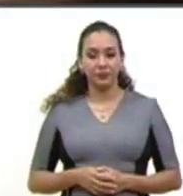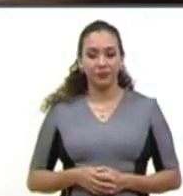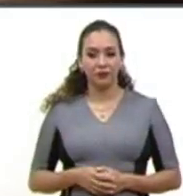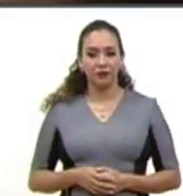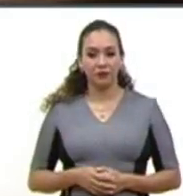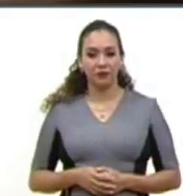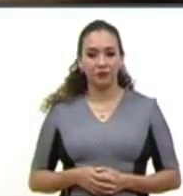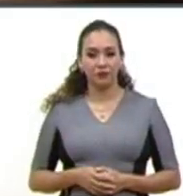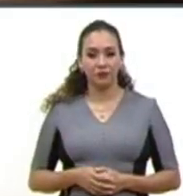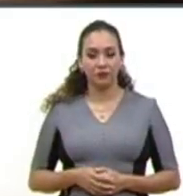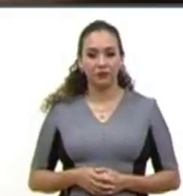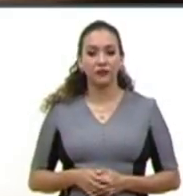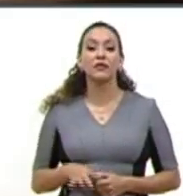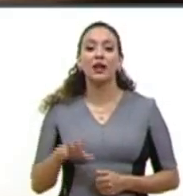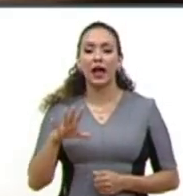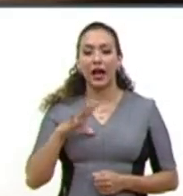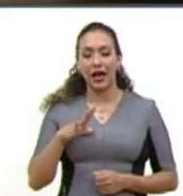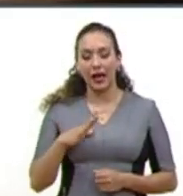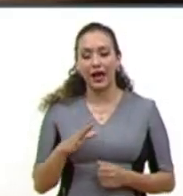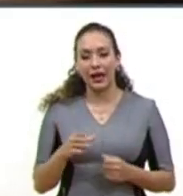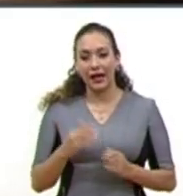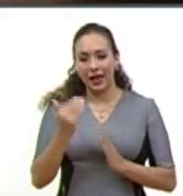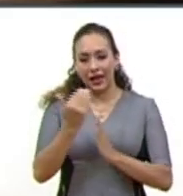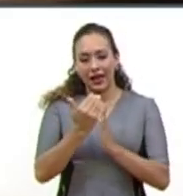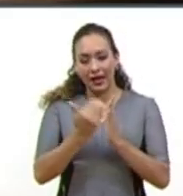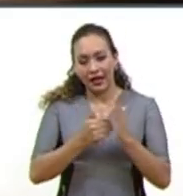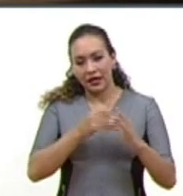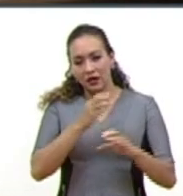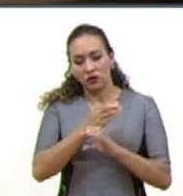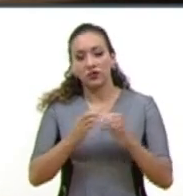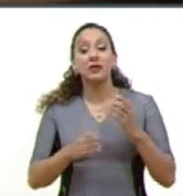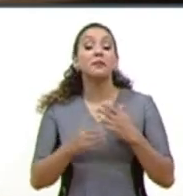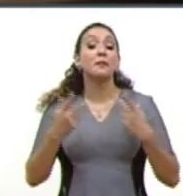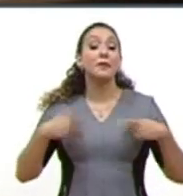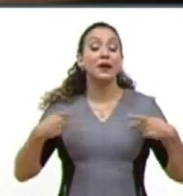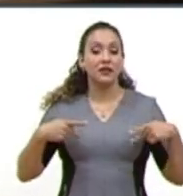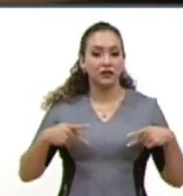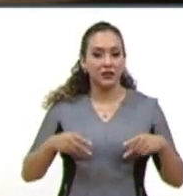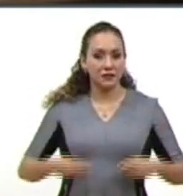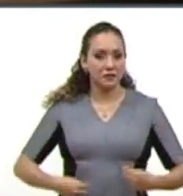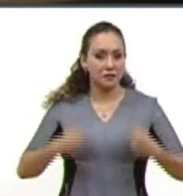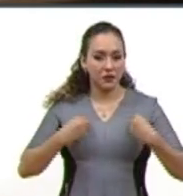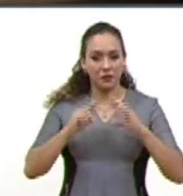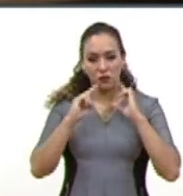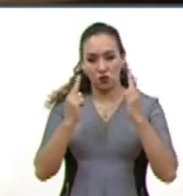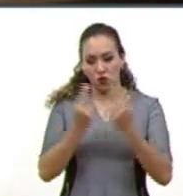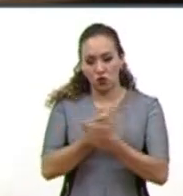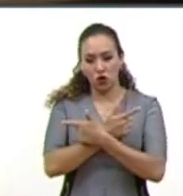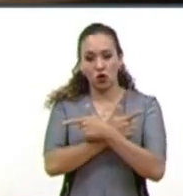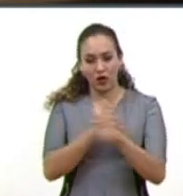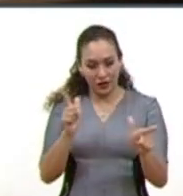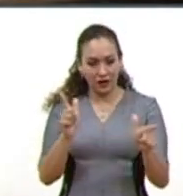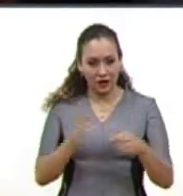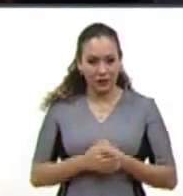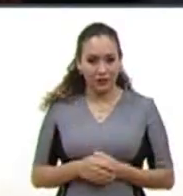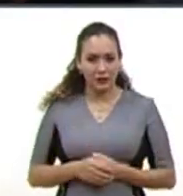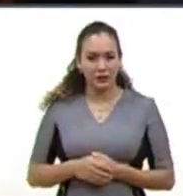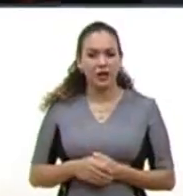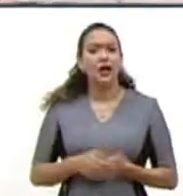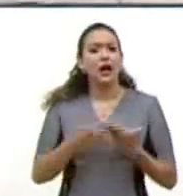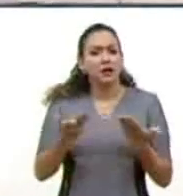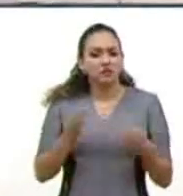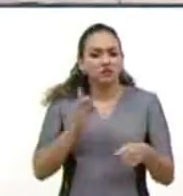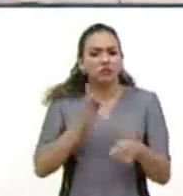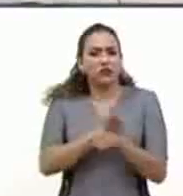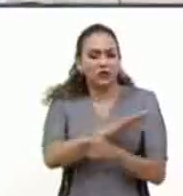Y en casos que involucran derechos de personas que vivieron en concubinato, es indispensable que las personas juzgadoras apliquen la perspectiva